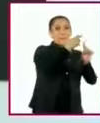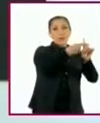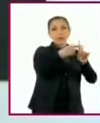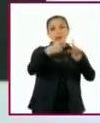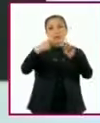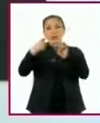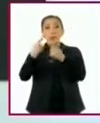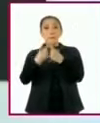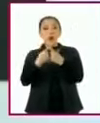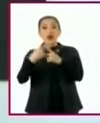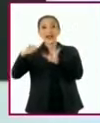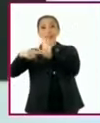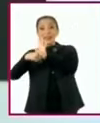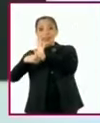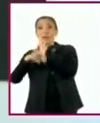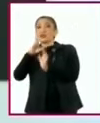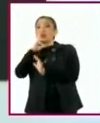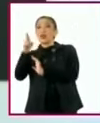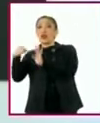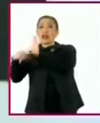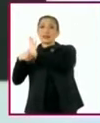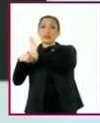positivo por negativo es igual a negativo.